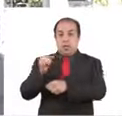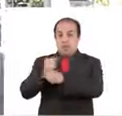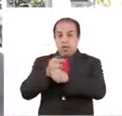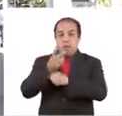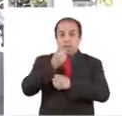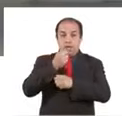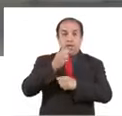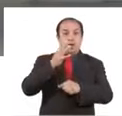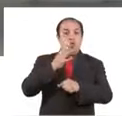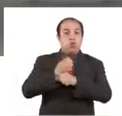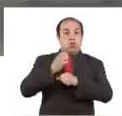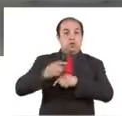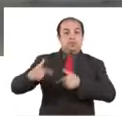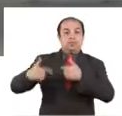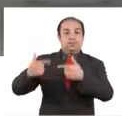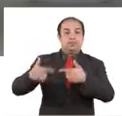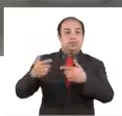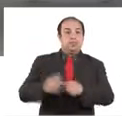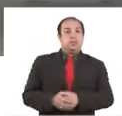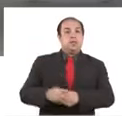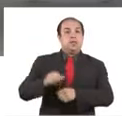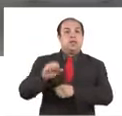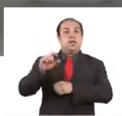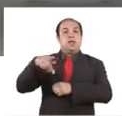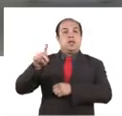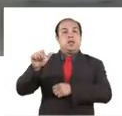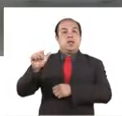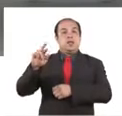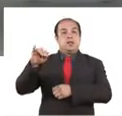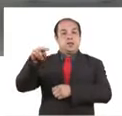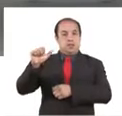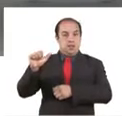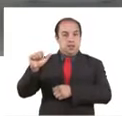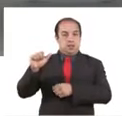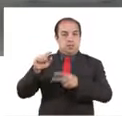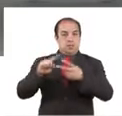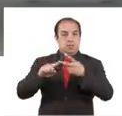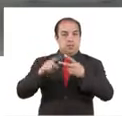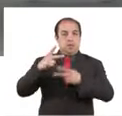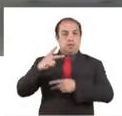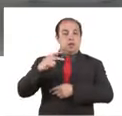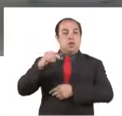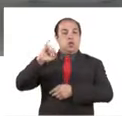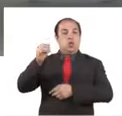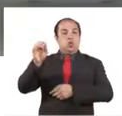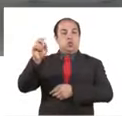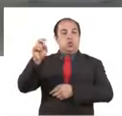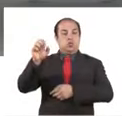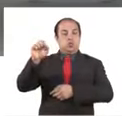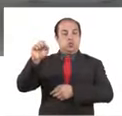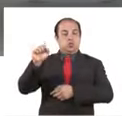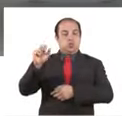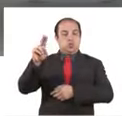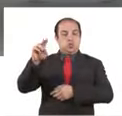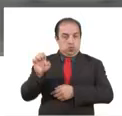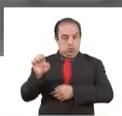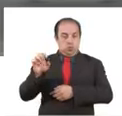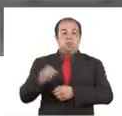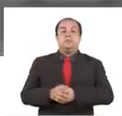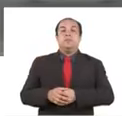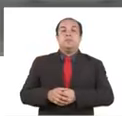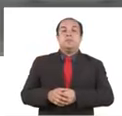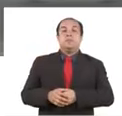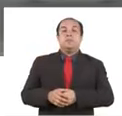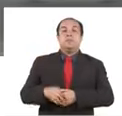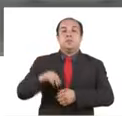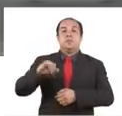Generación. Serrano Vázquez Karina, Peña Peralta Josué Alejandro, Luna